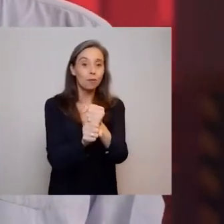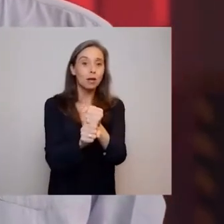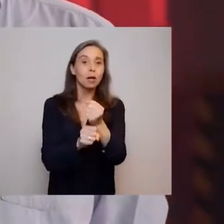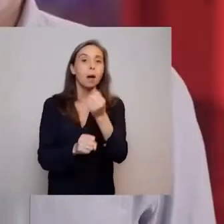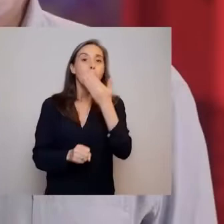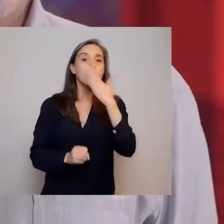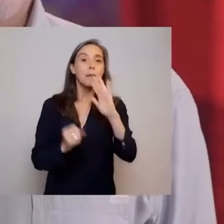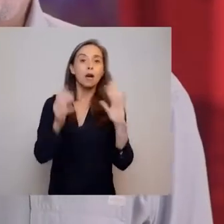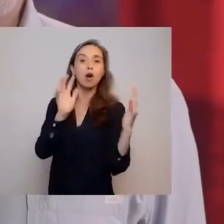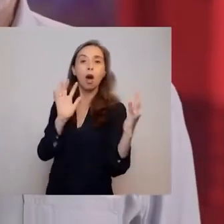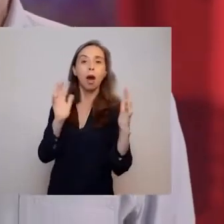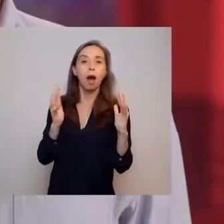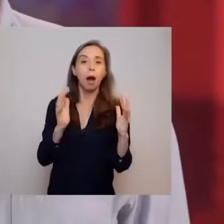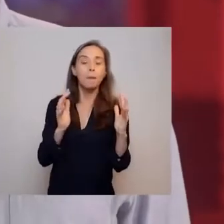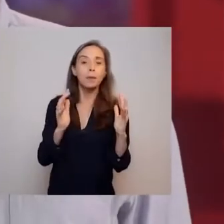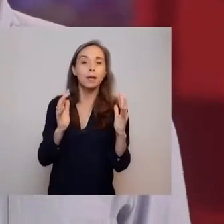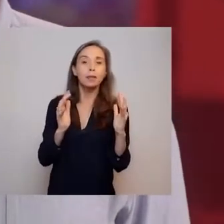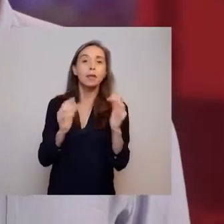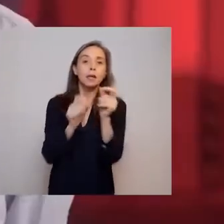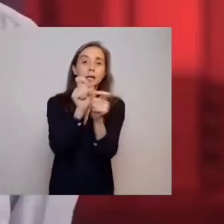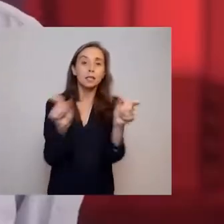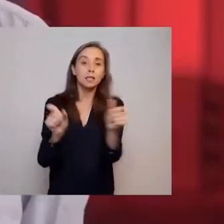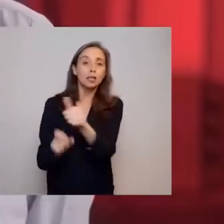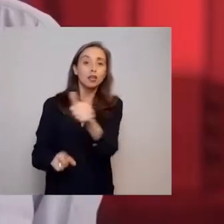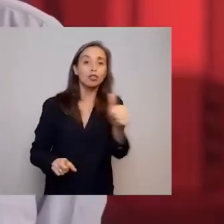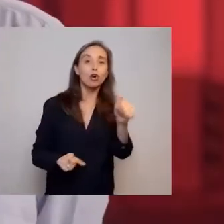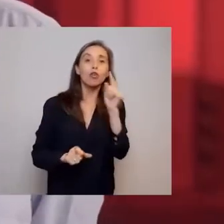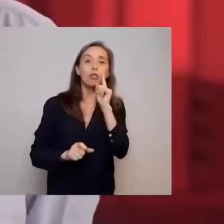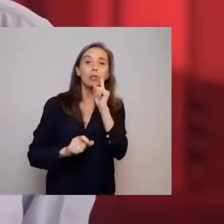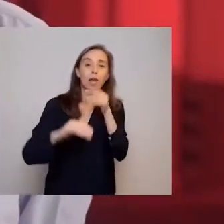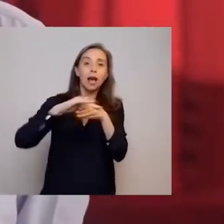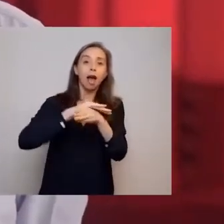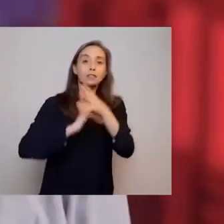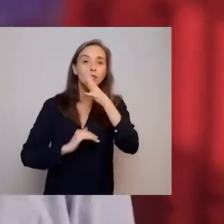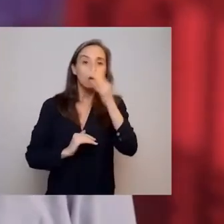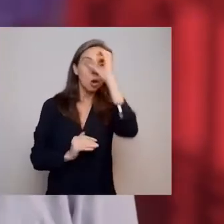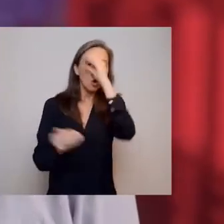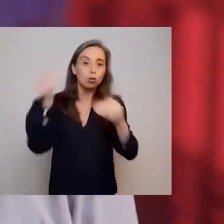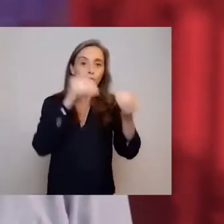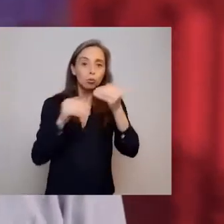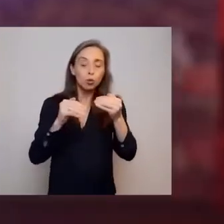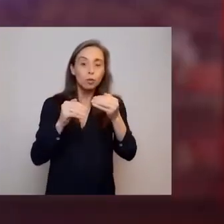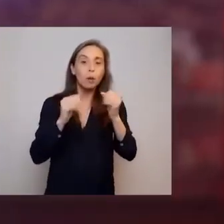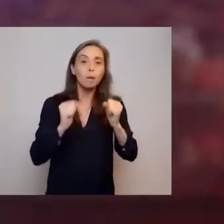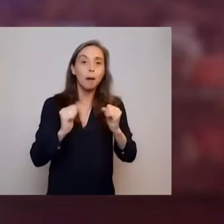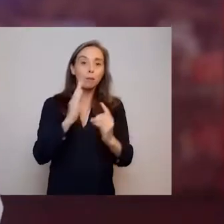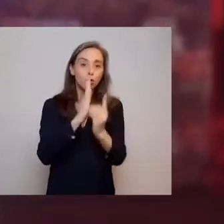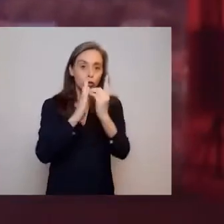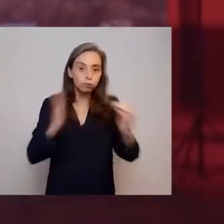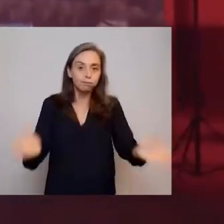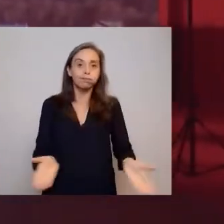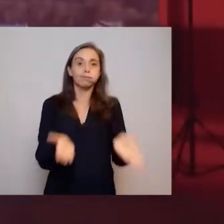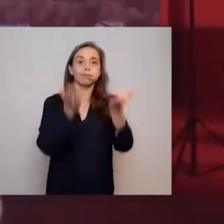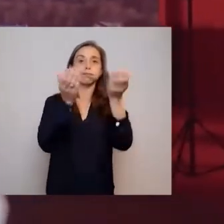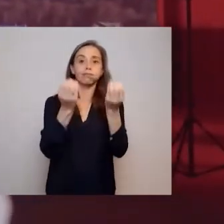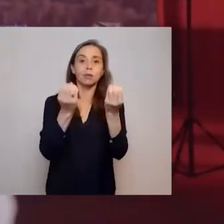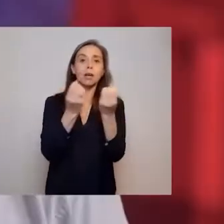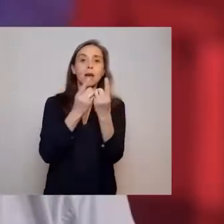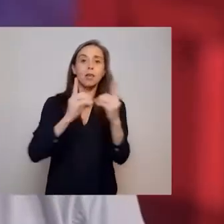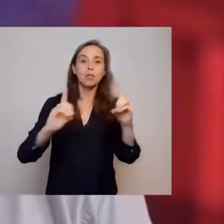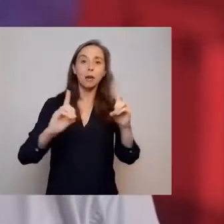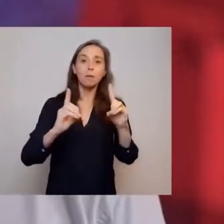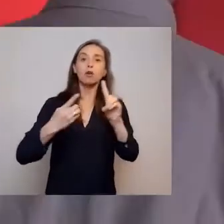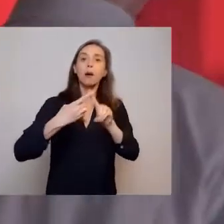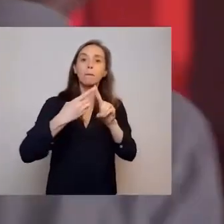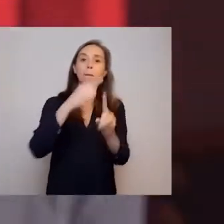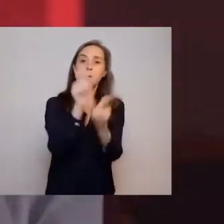Trabajaré por un mejor medio ambiente y el acceso al agua para todas las personas, por el turismo como una palanca de desarrollo, por